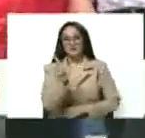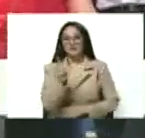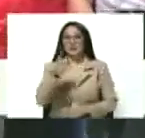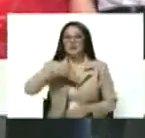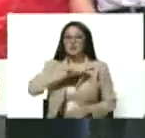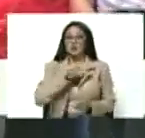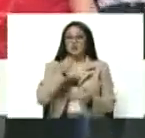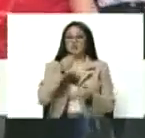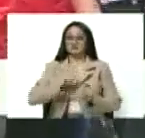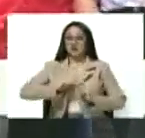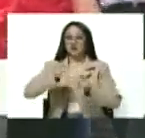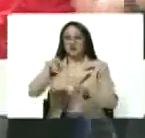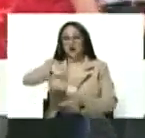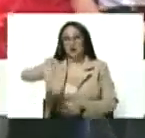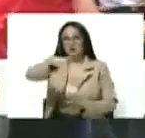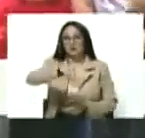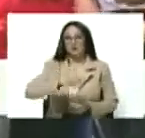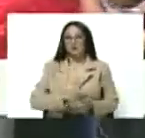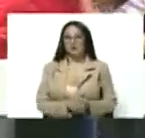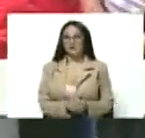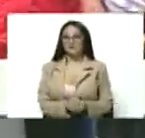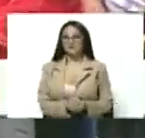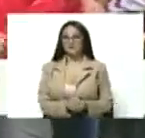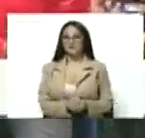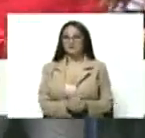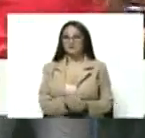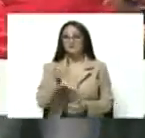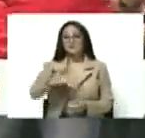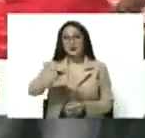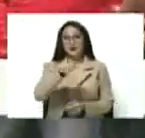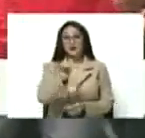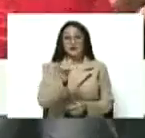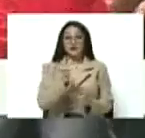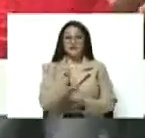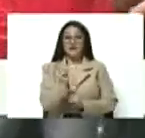ustedes. Se lo vamos a entregar, aquí están